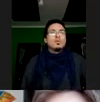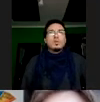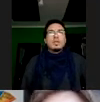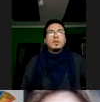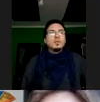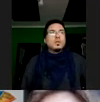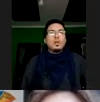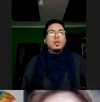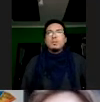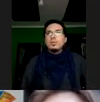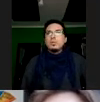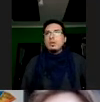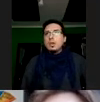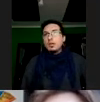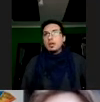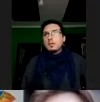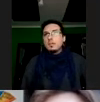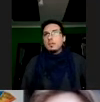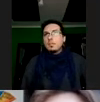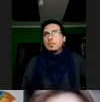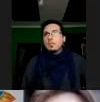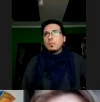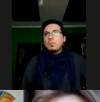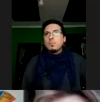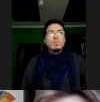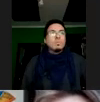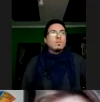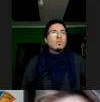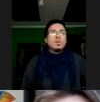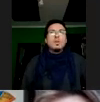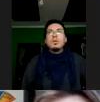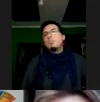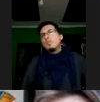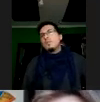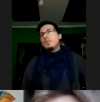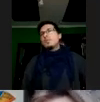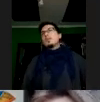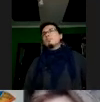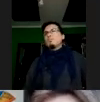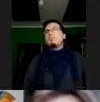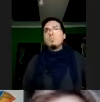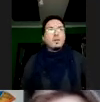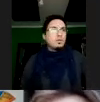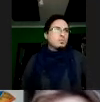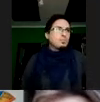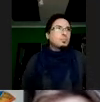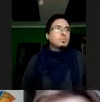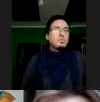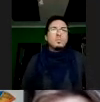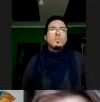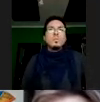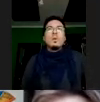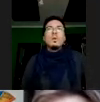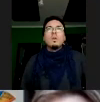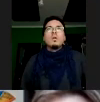Dudas, consultas, chiquillos, los leo, lo estoy leyendo en el chat. Por último, digan, profe, quedó claro. Perfecto.